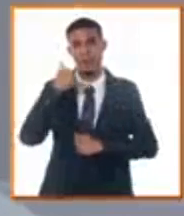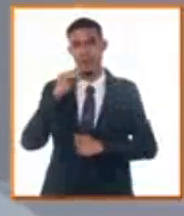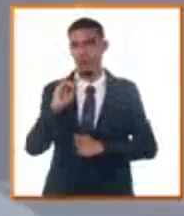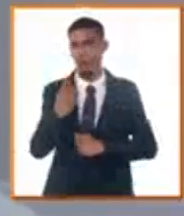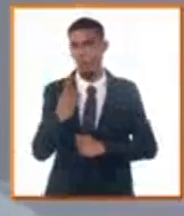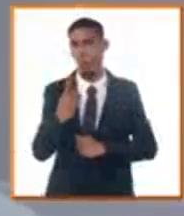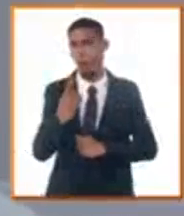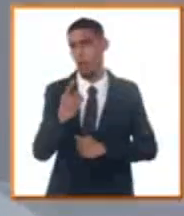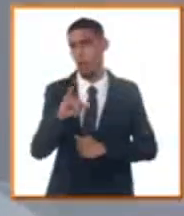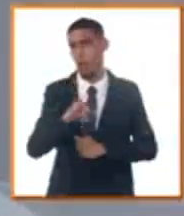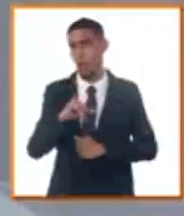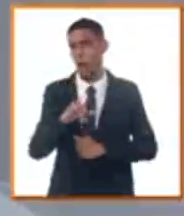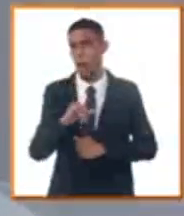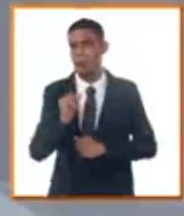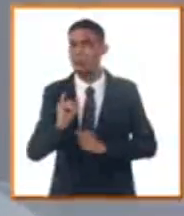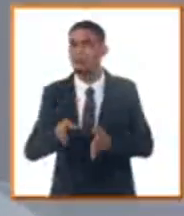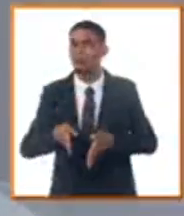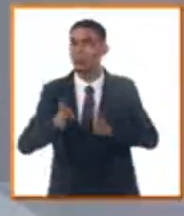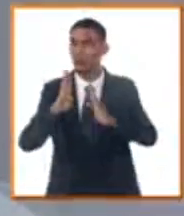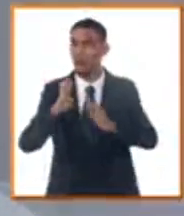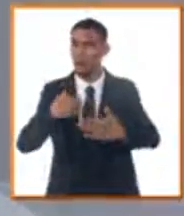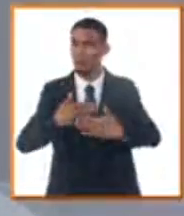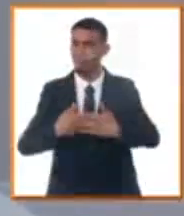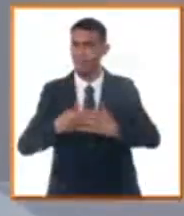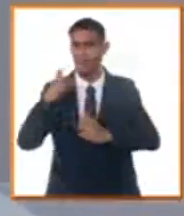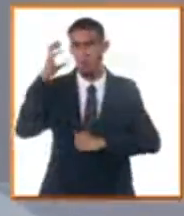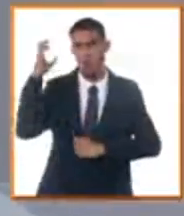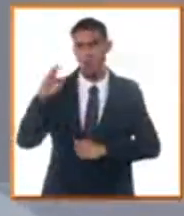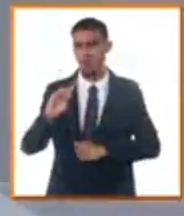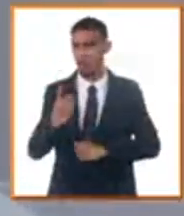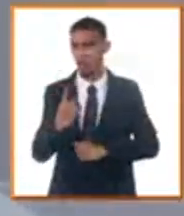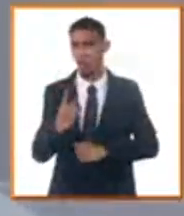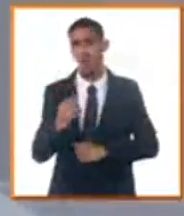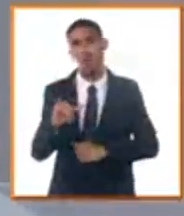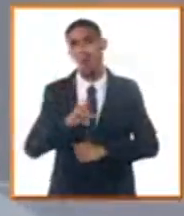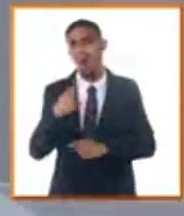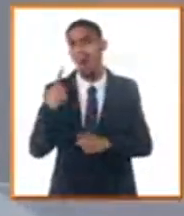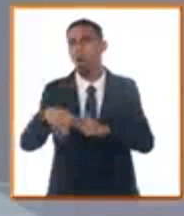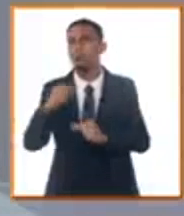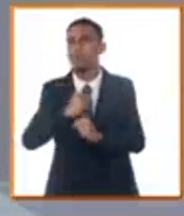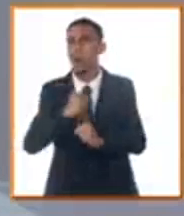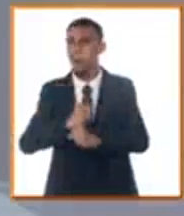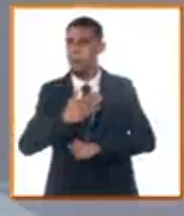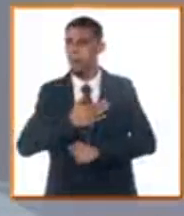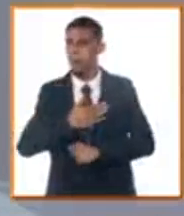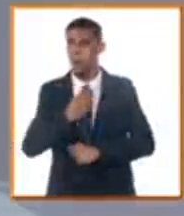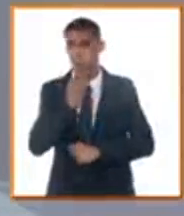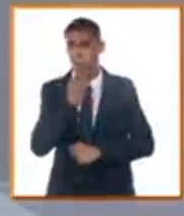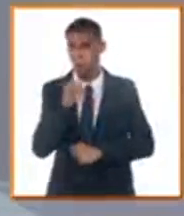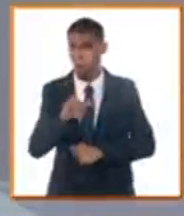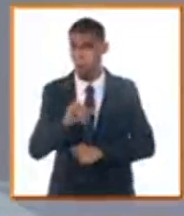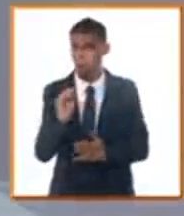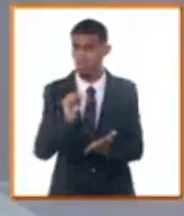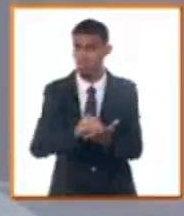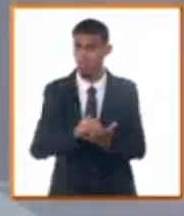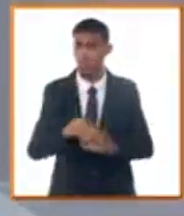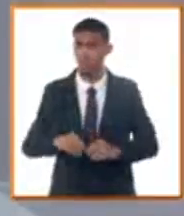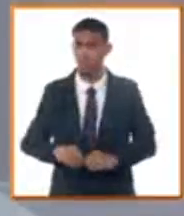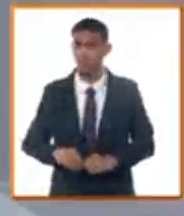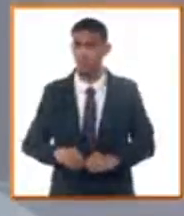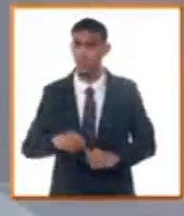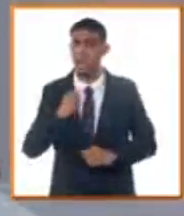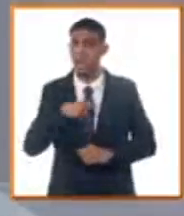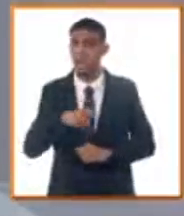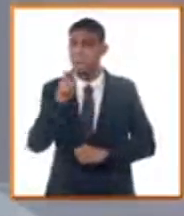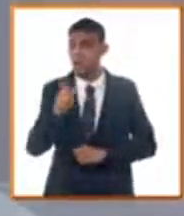establecimientos estatales, también debe estar presente en los establecimientos no estatales, con la posibilidad de que el consumidor pueda